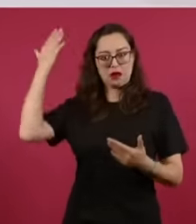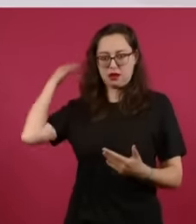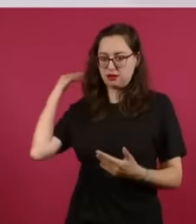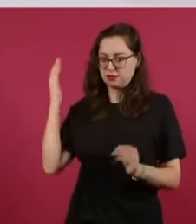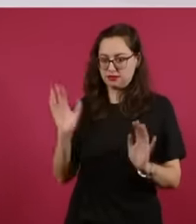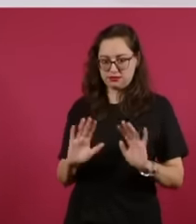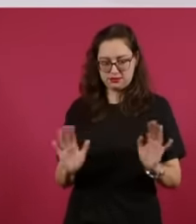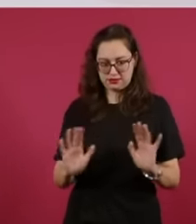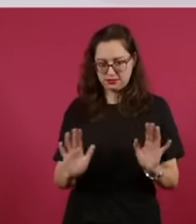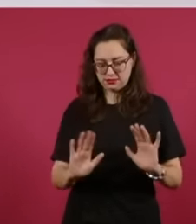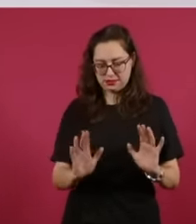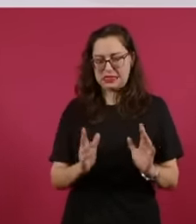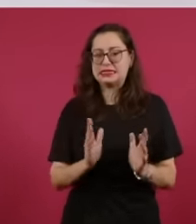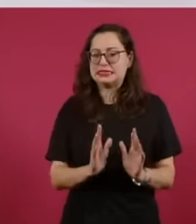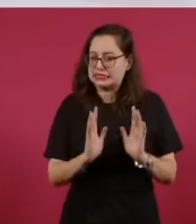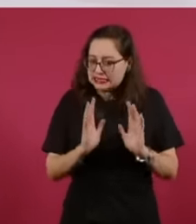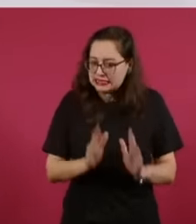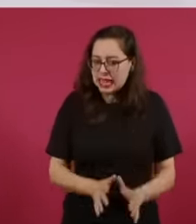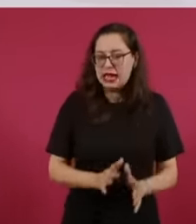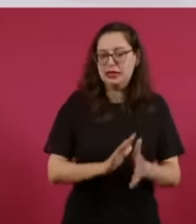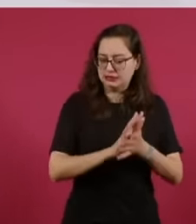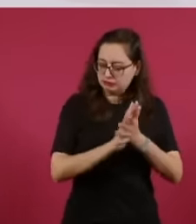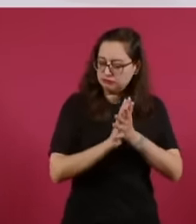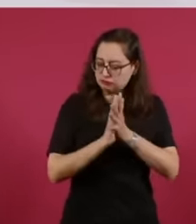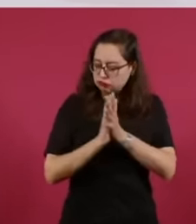de que se han llevado a cabo